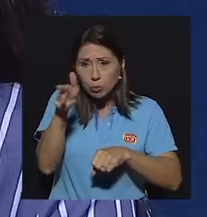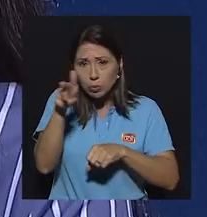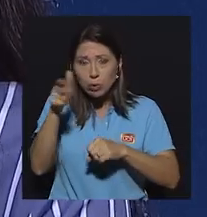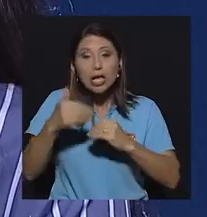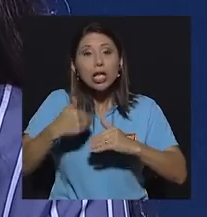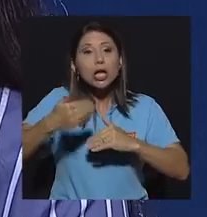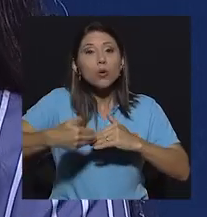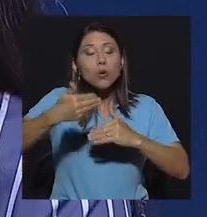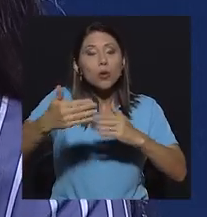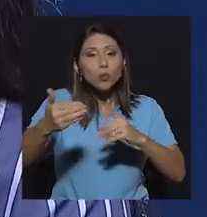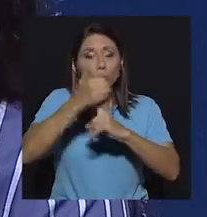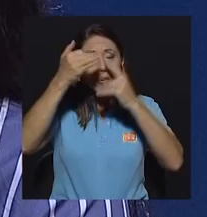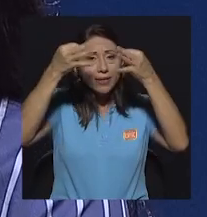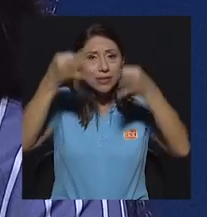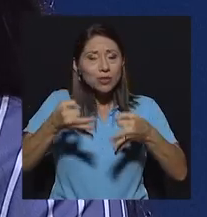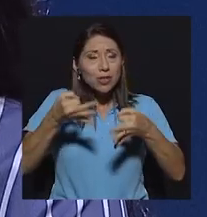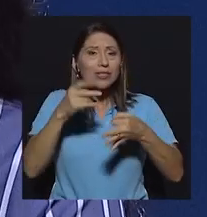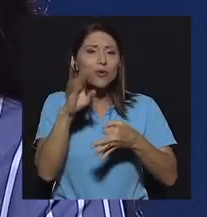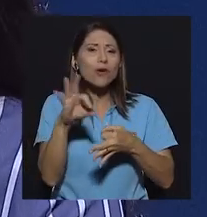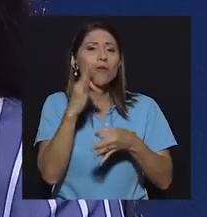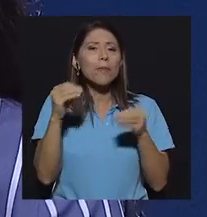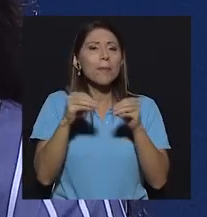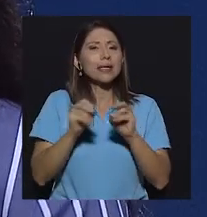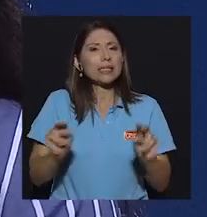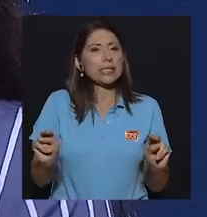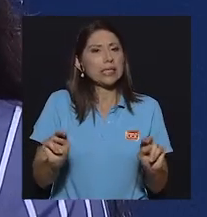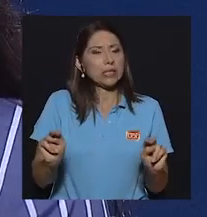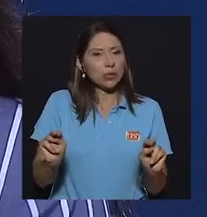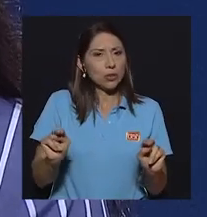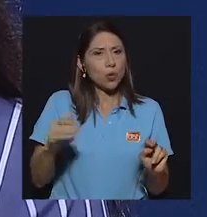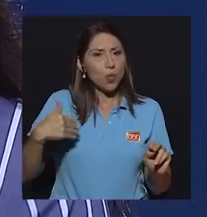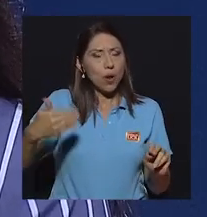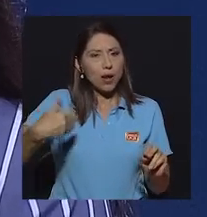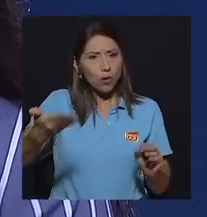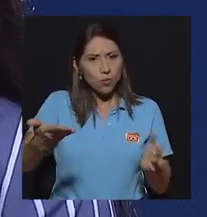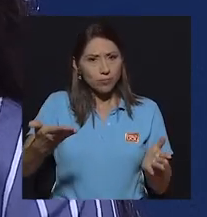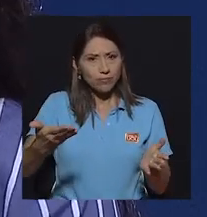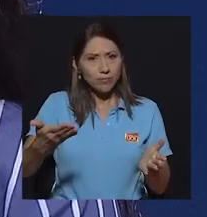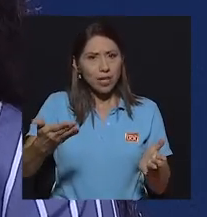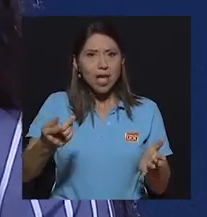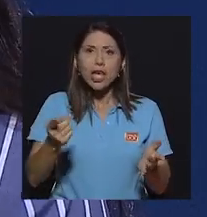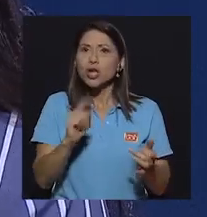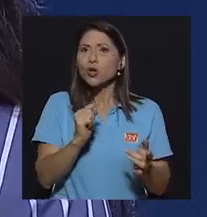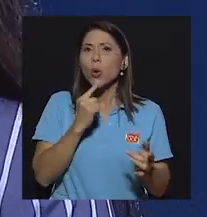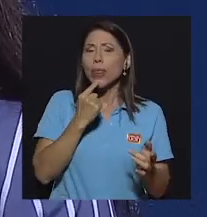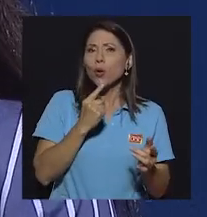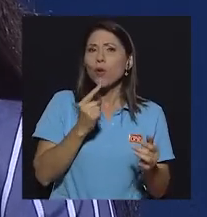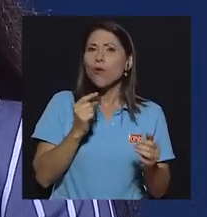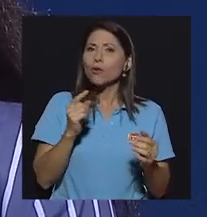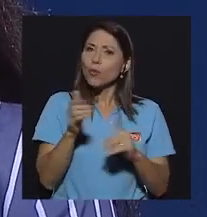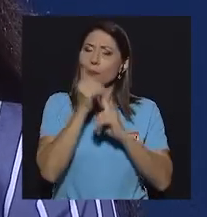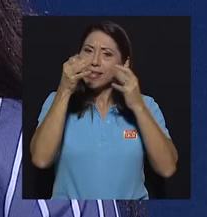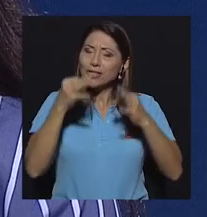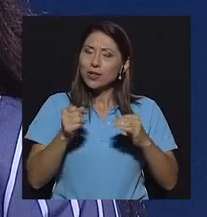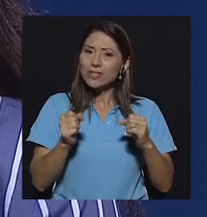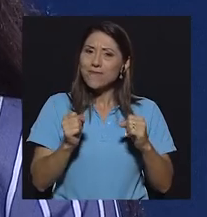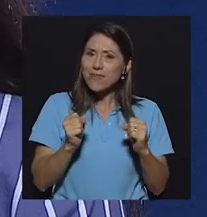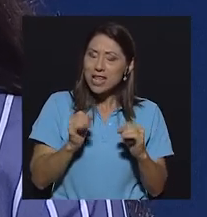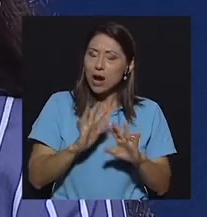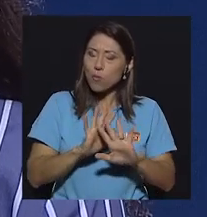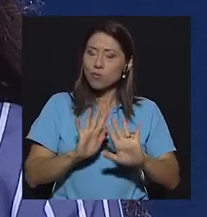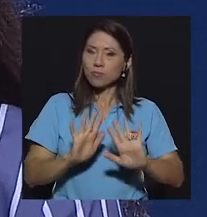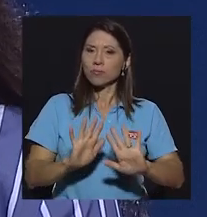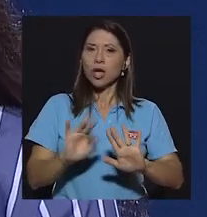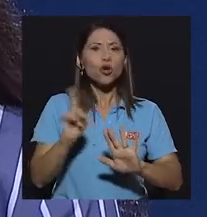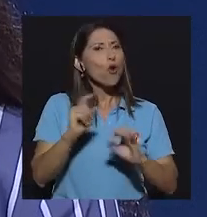de, ¿verdad? De estrés y de acción que implica cuando uno está filmando una situación tan emocional. Entonces, en